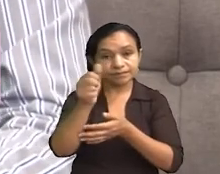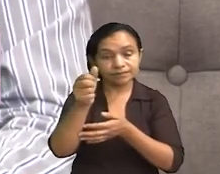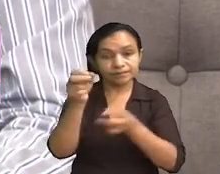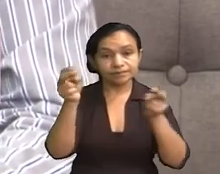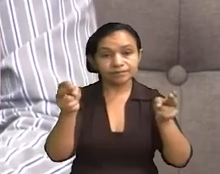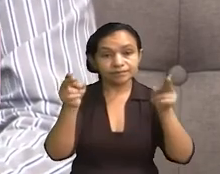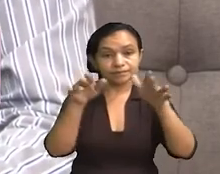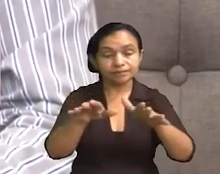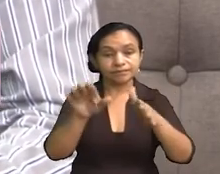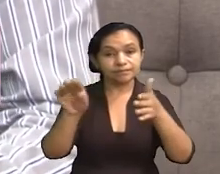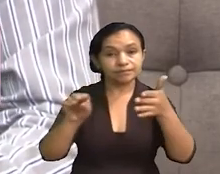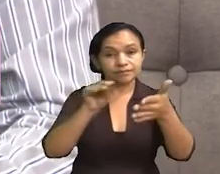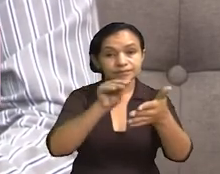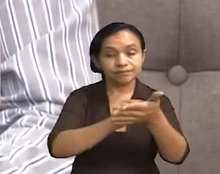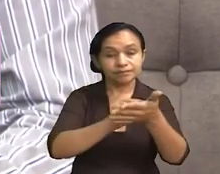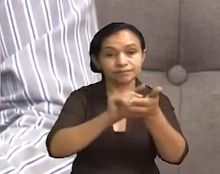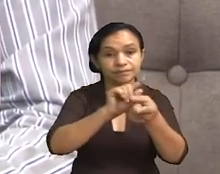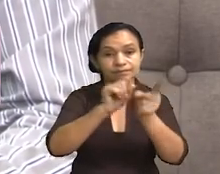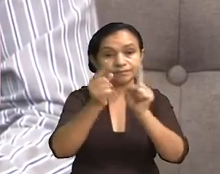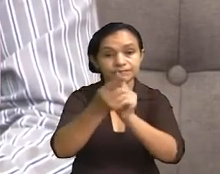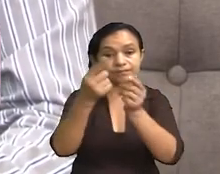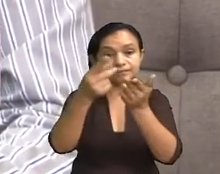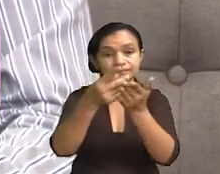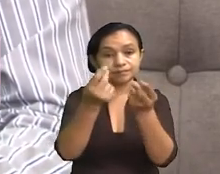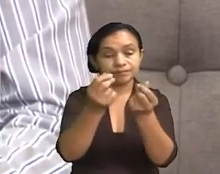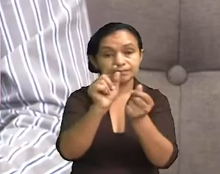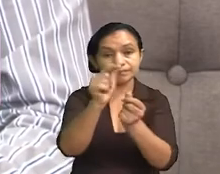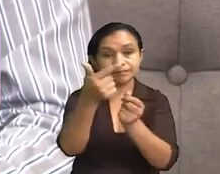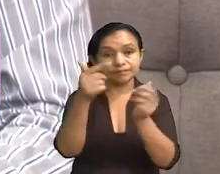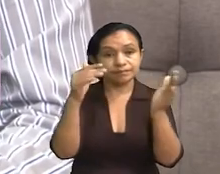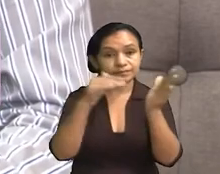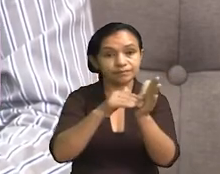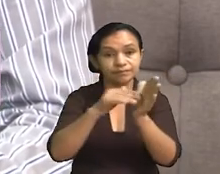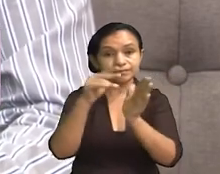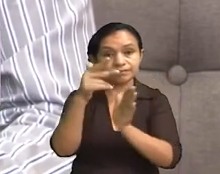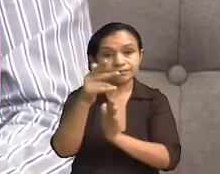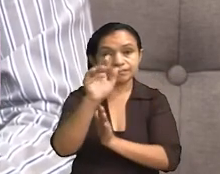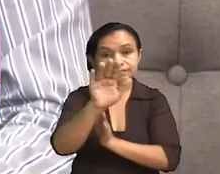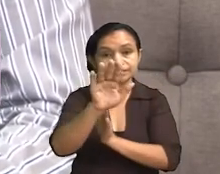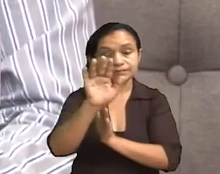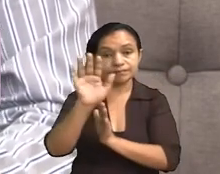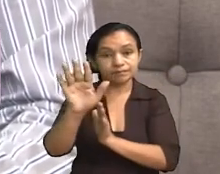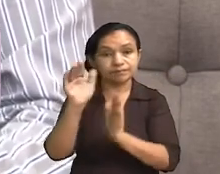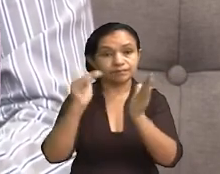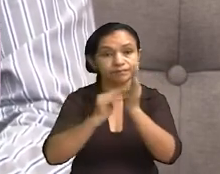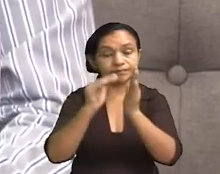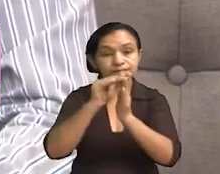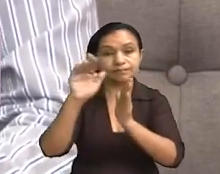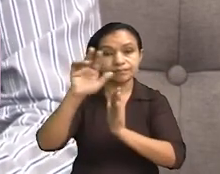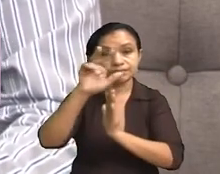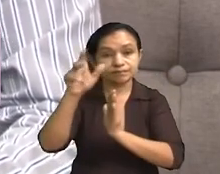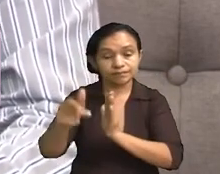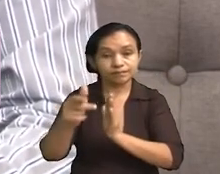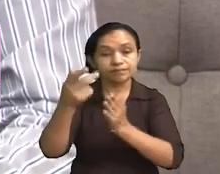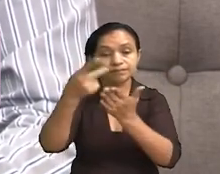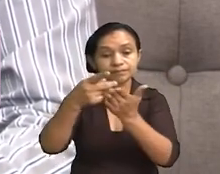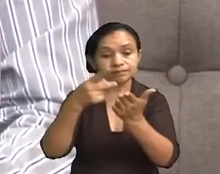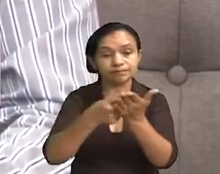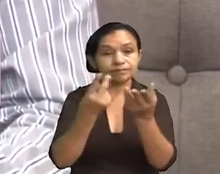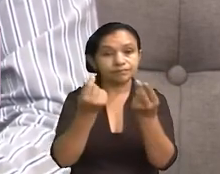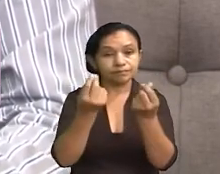26 de noviembre incorporamos a través de una reforma tributaria 7.855 millones de Córdoba al